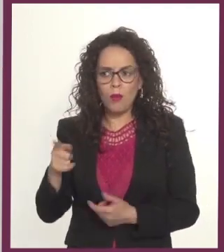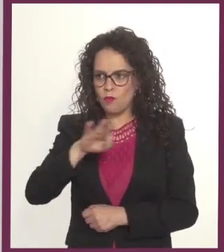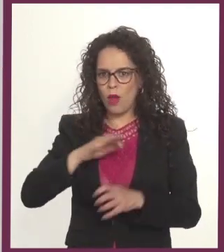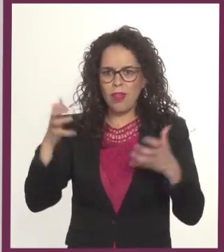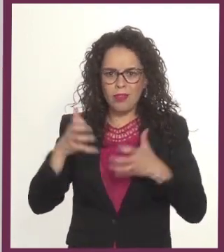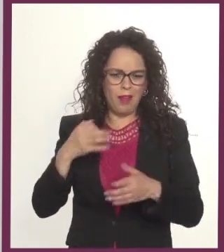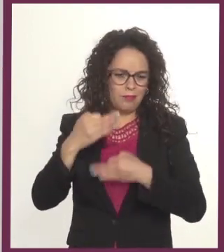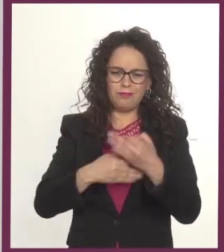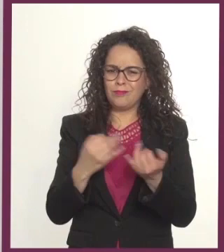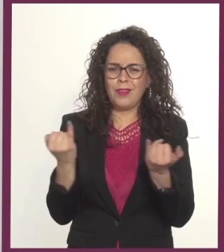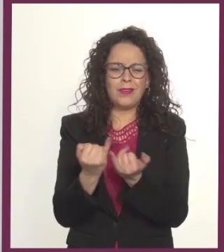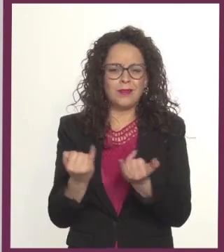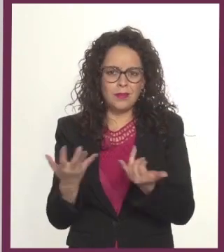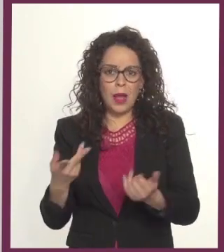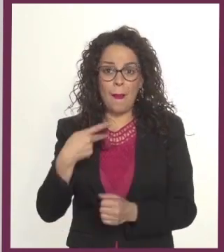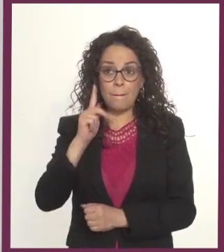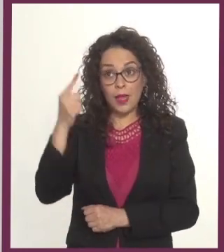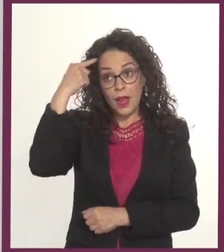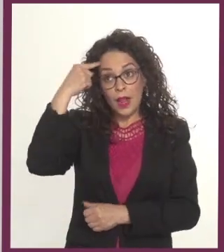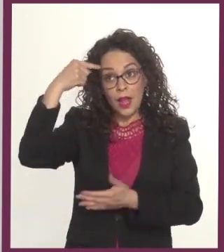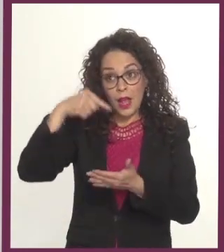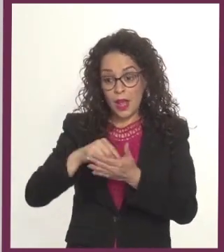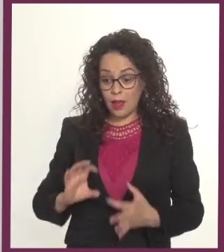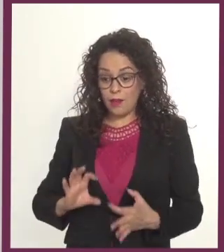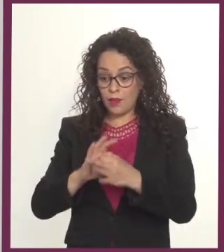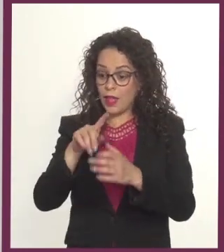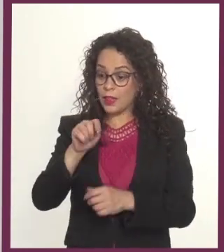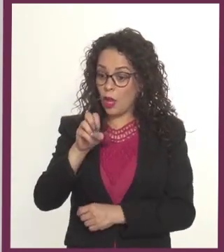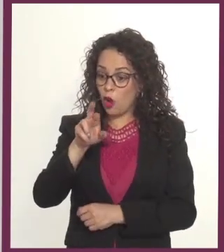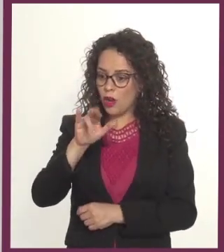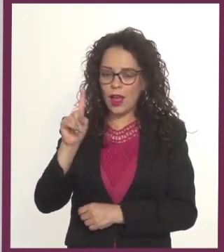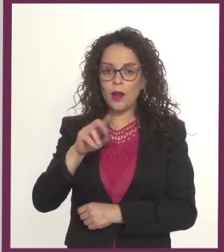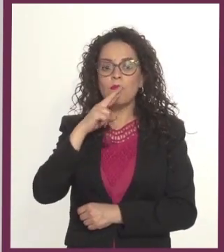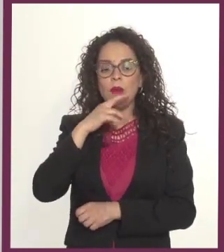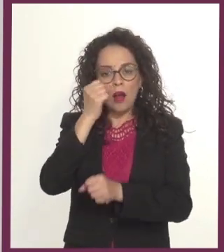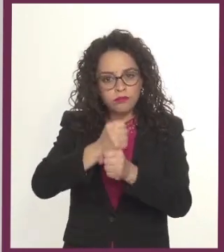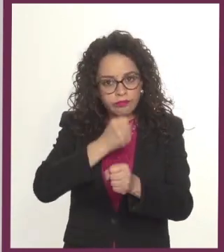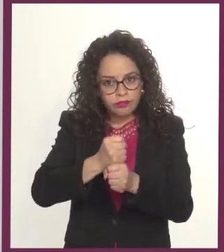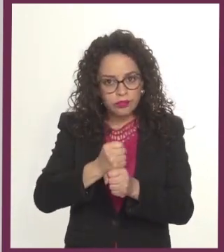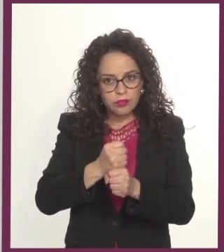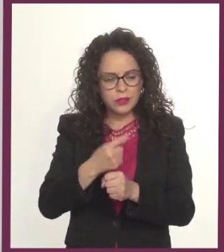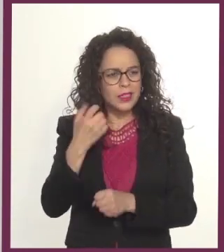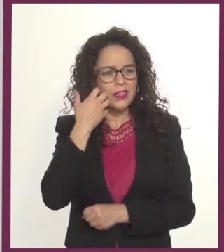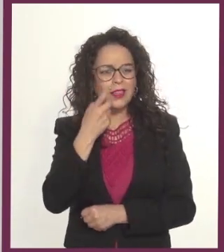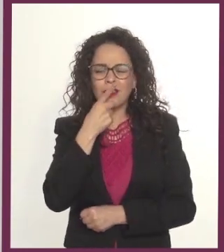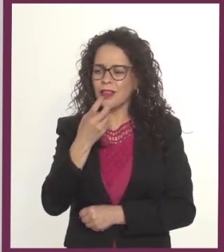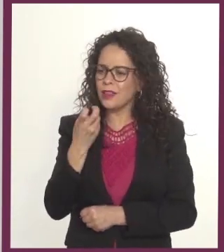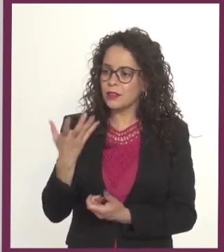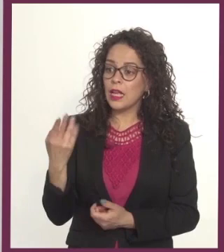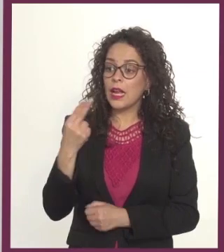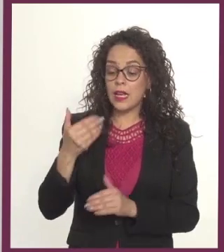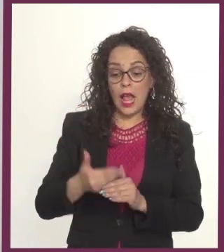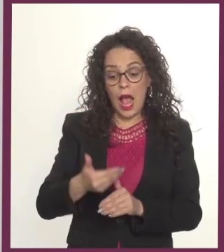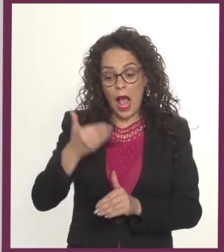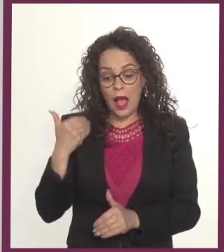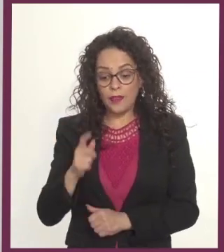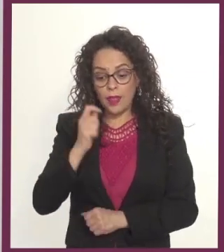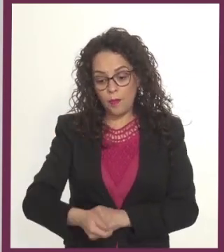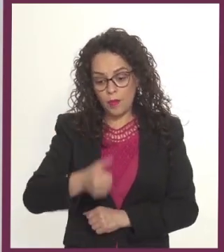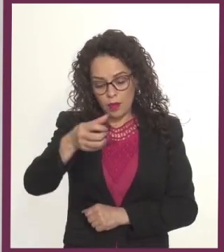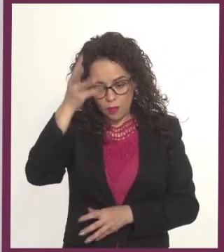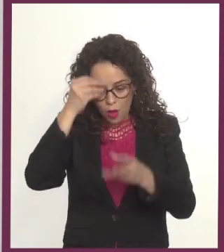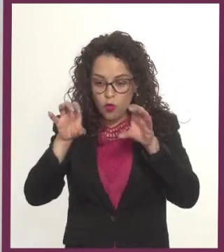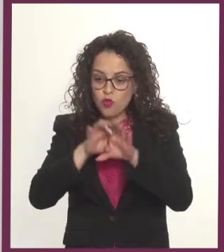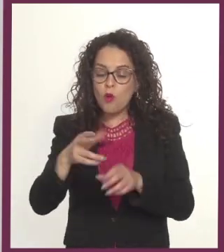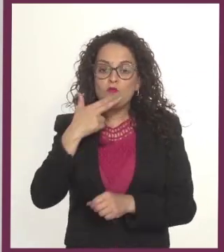no hay que clavarnos en la teoría, sino en la práctica. ¿A qué te refieres? A que tenemos que aprender, antes que nada, a usar bien nuestra voz.